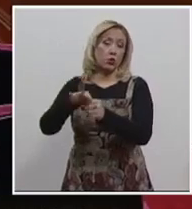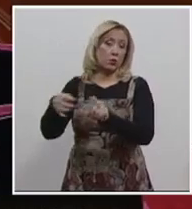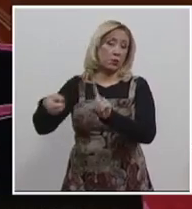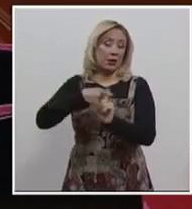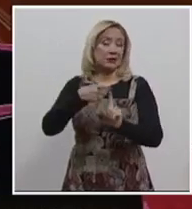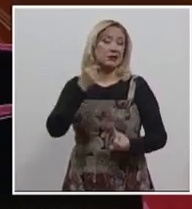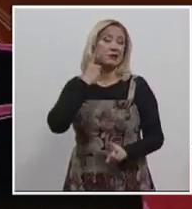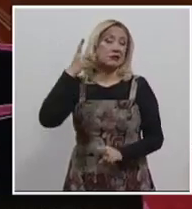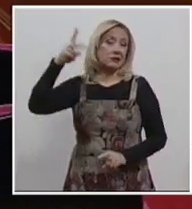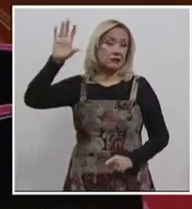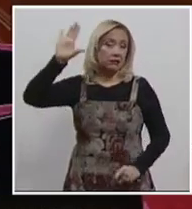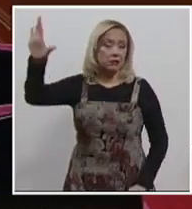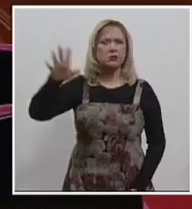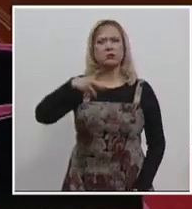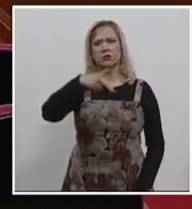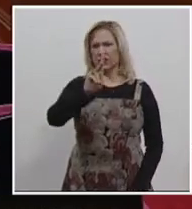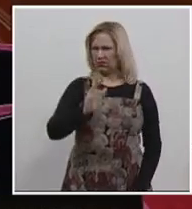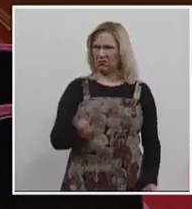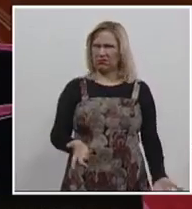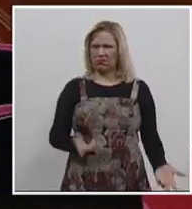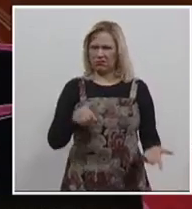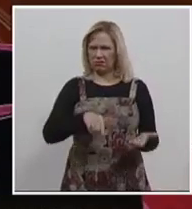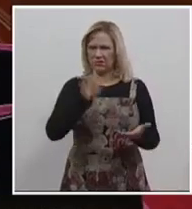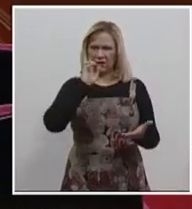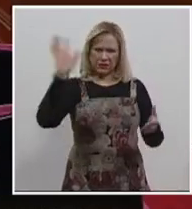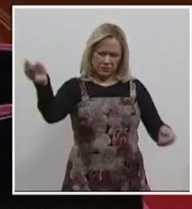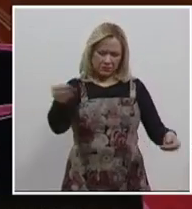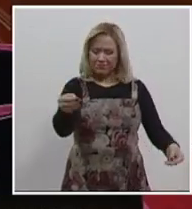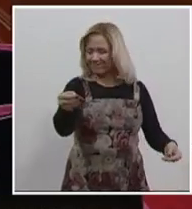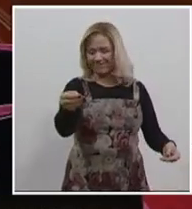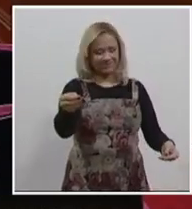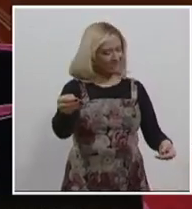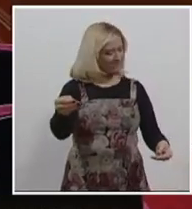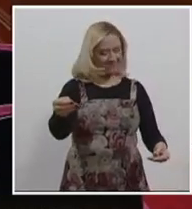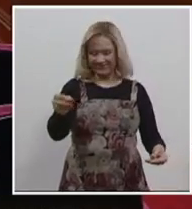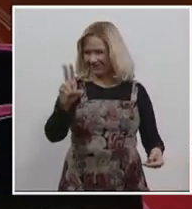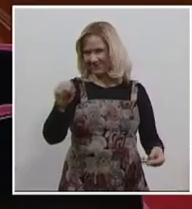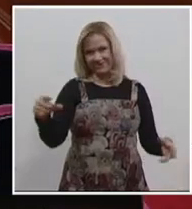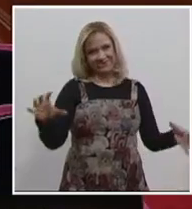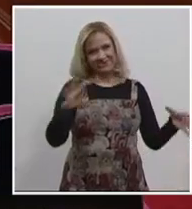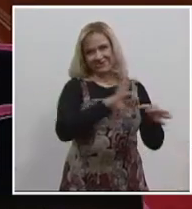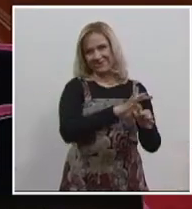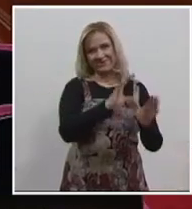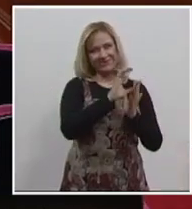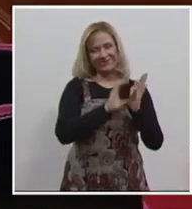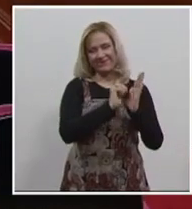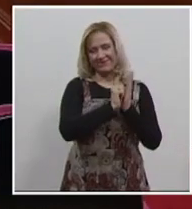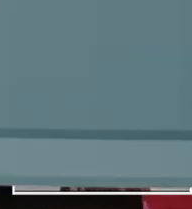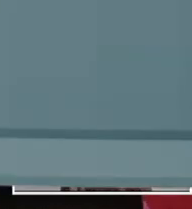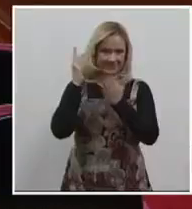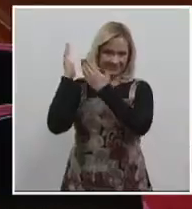que el Pleno declara la invalidez de esta disposición. Escuchemos al ministro ponente.